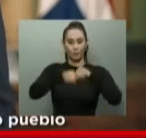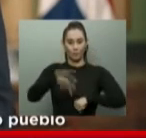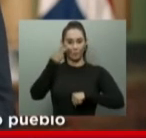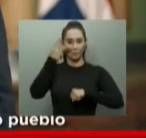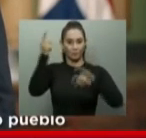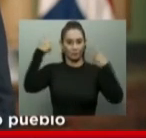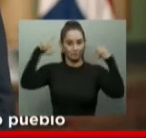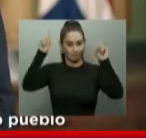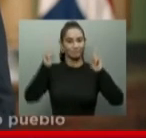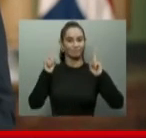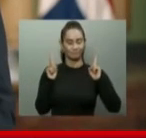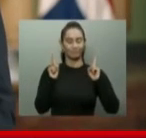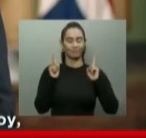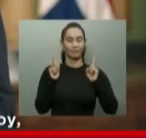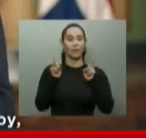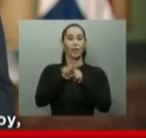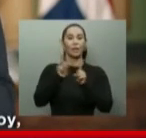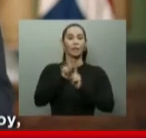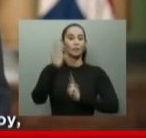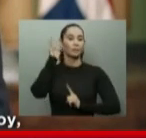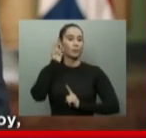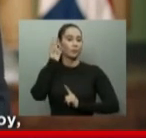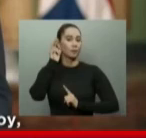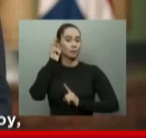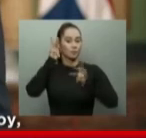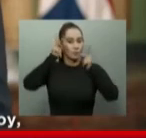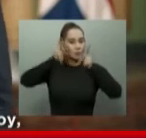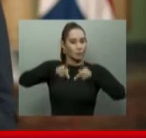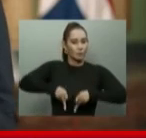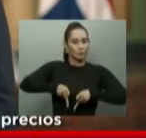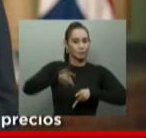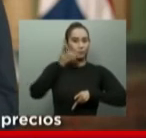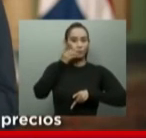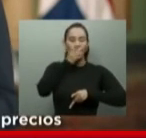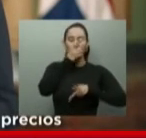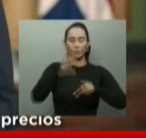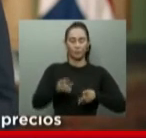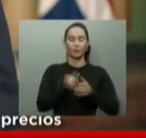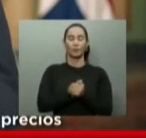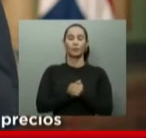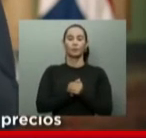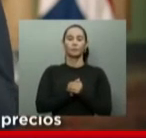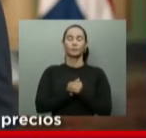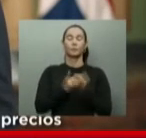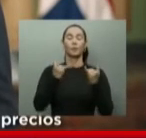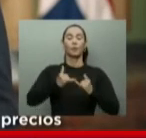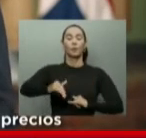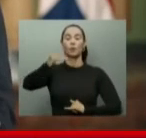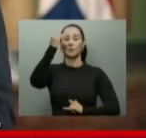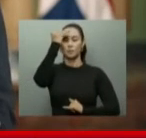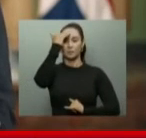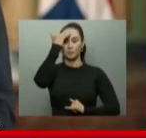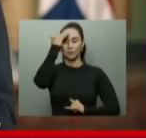ministerio están cometiendo gasto excesivo de dinero hay que tener mucho cuidado ahí